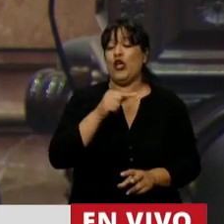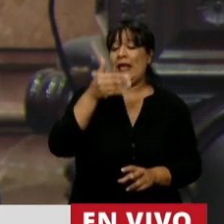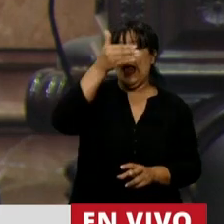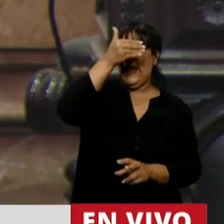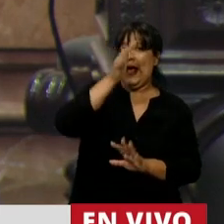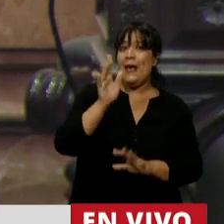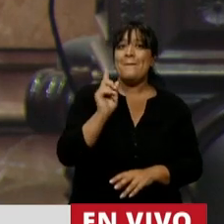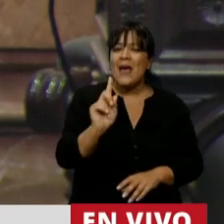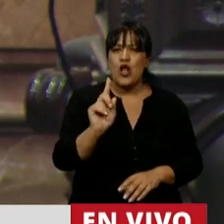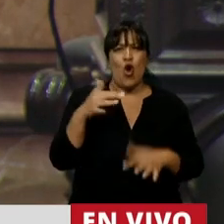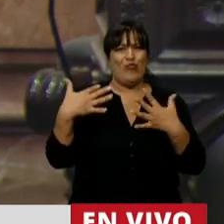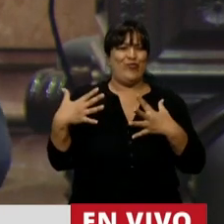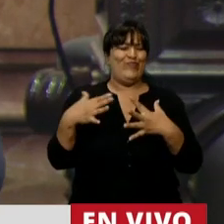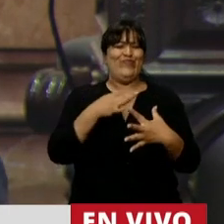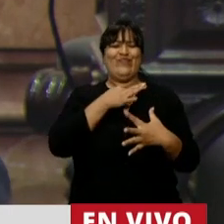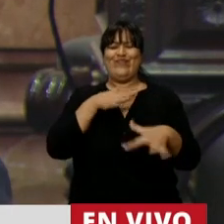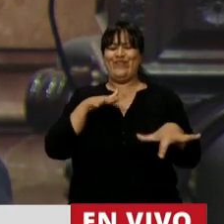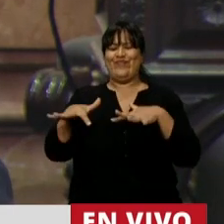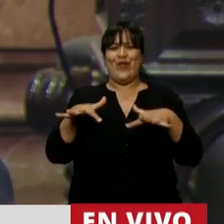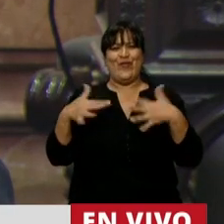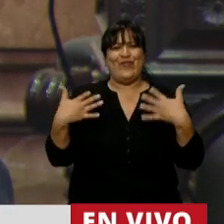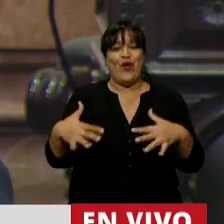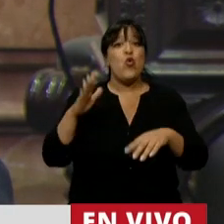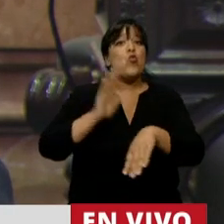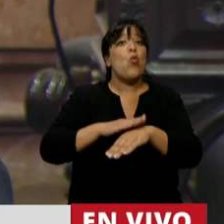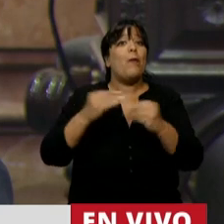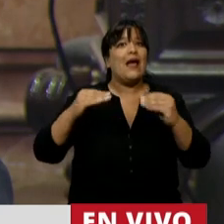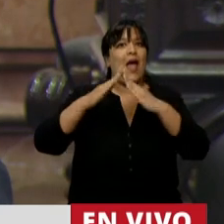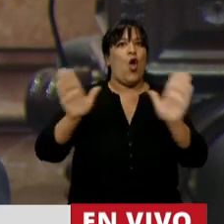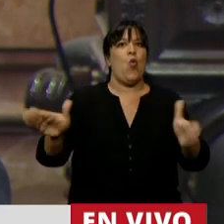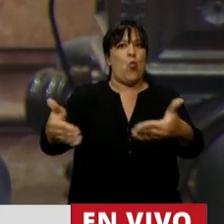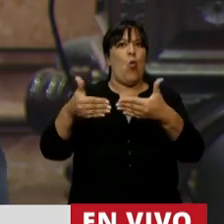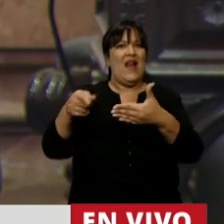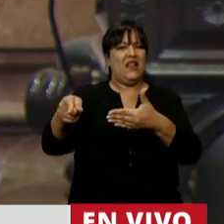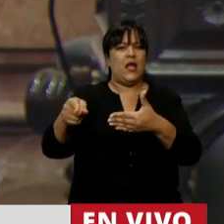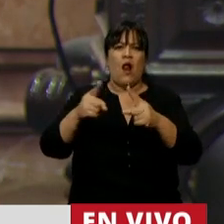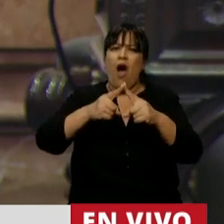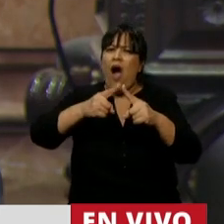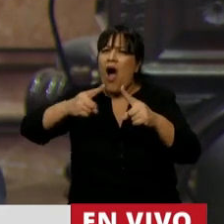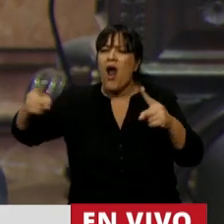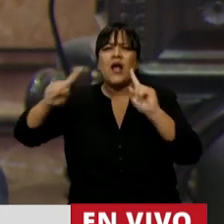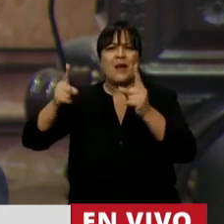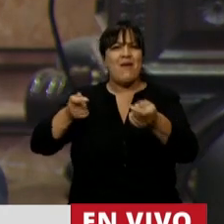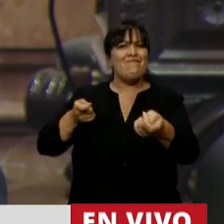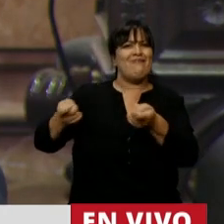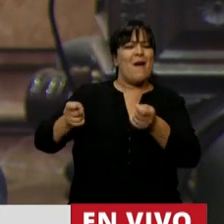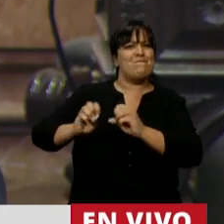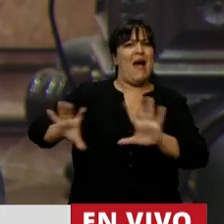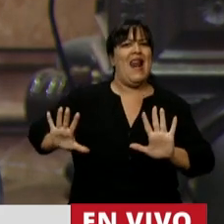en una crisis muy profunda, producto de una cuarentena prolongada y mal administrada.